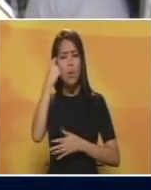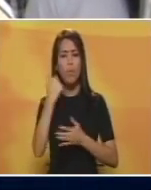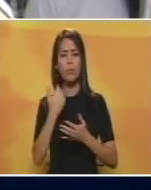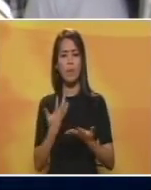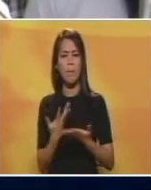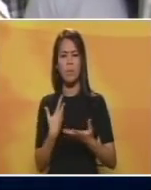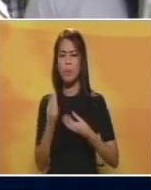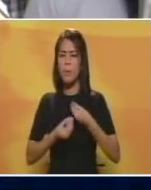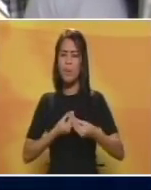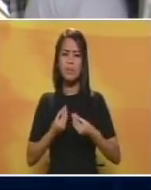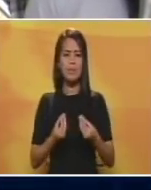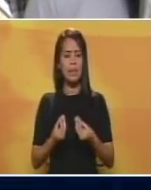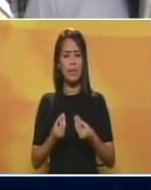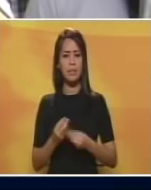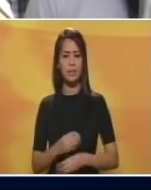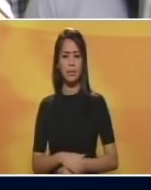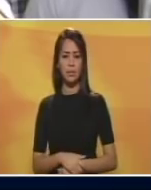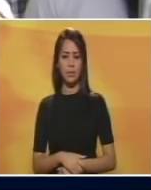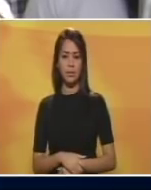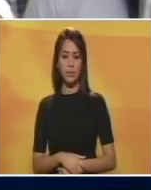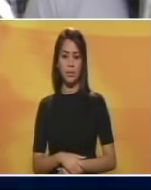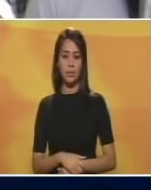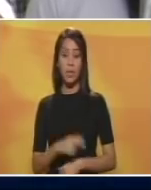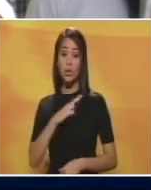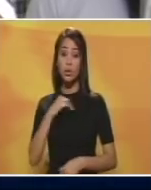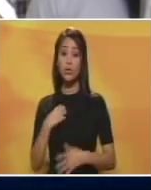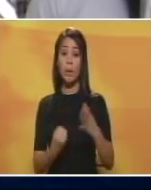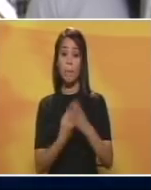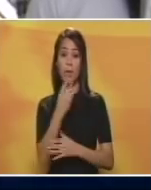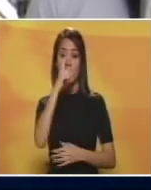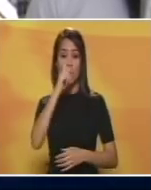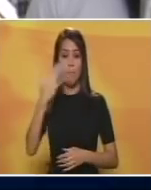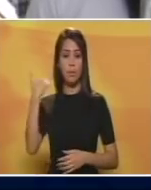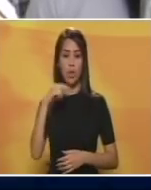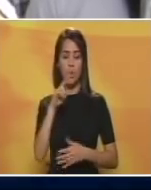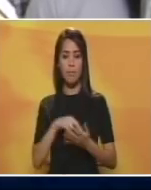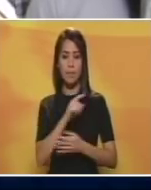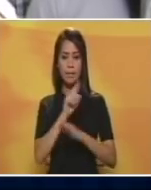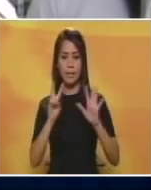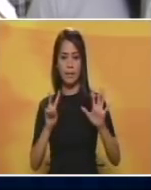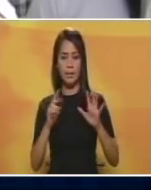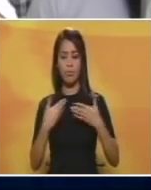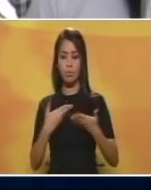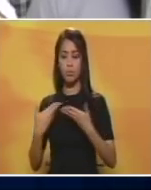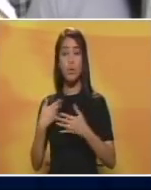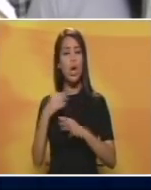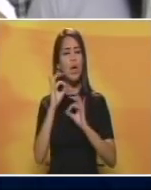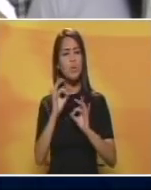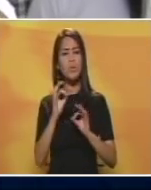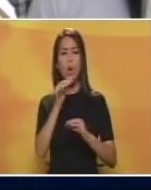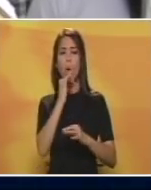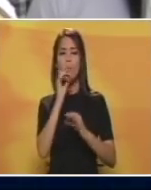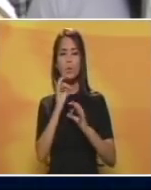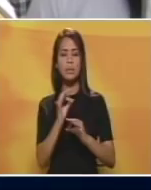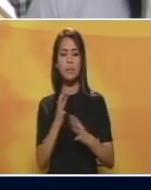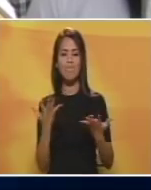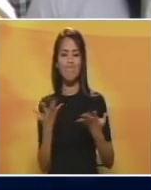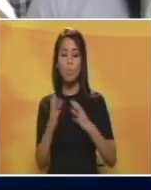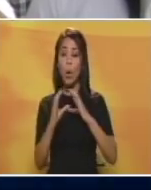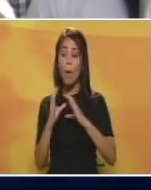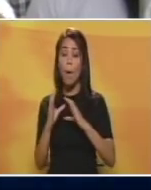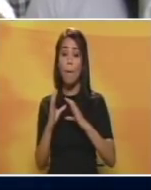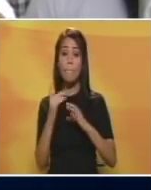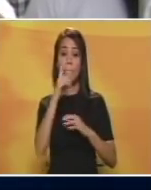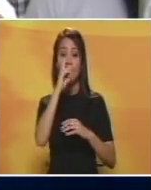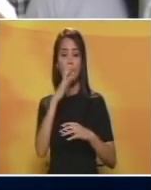que qué podemos hacer, qué estamos haciendo. Nosotros desde mayo del año pasado, del 2017, estamos entregando comunicaciones. En lo que va de año hemos